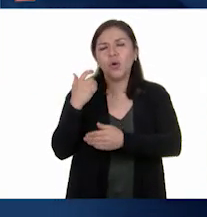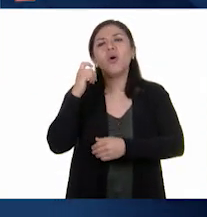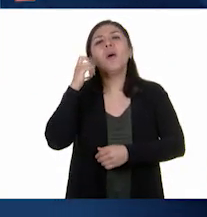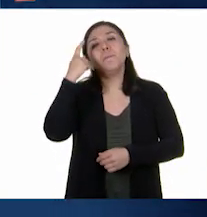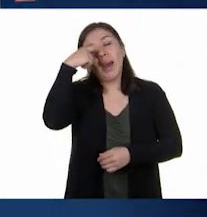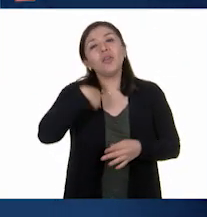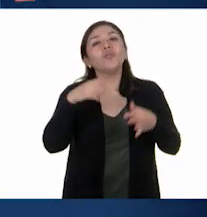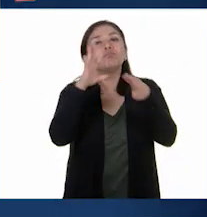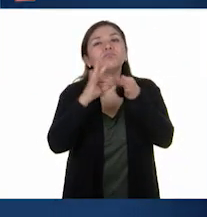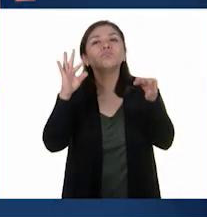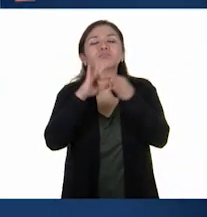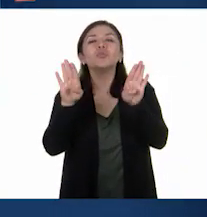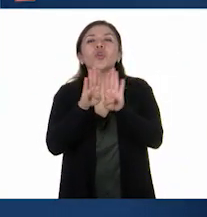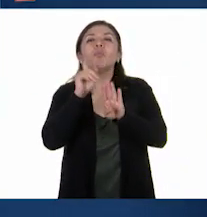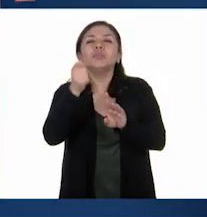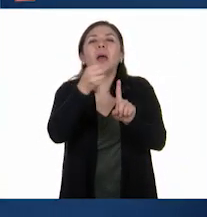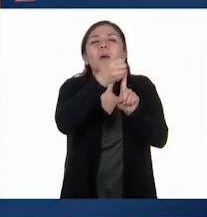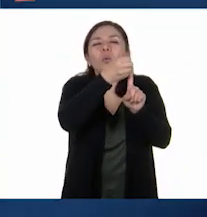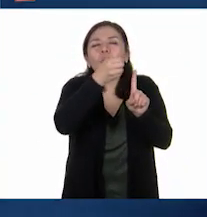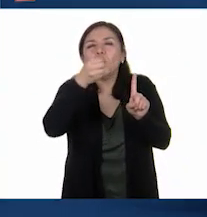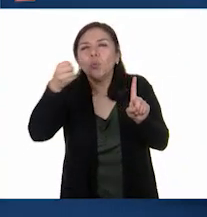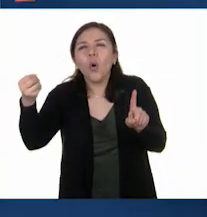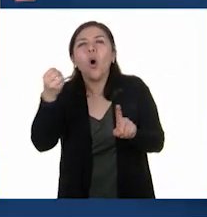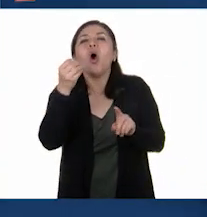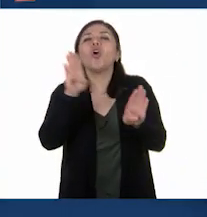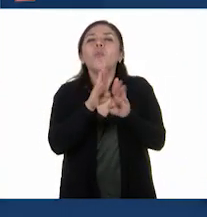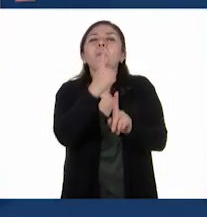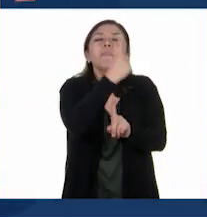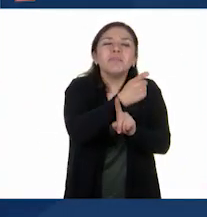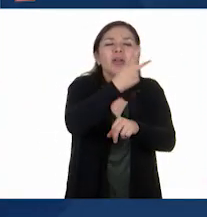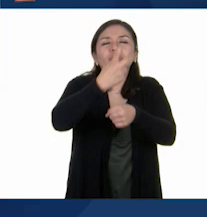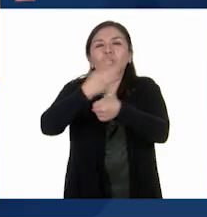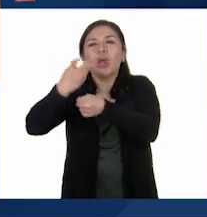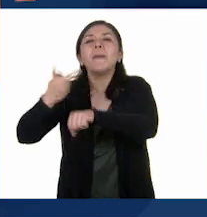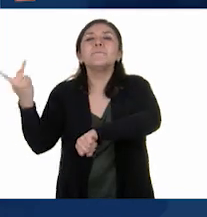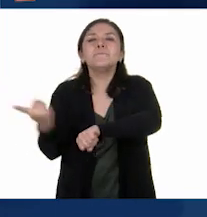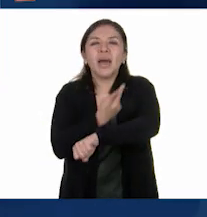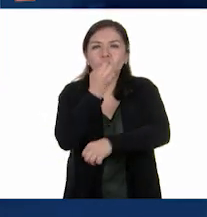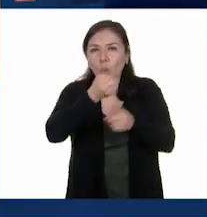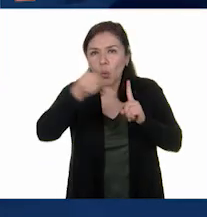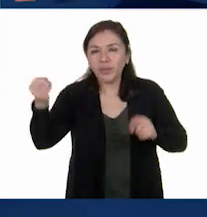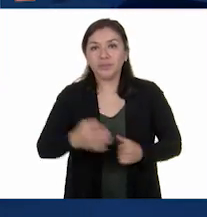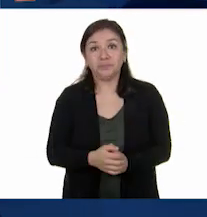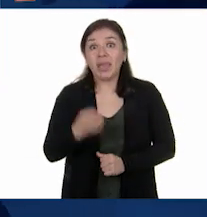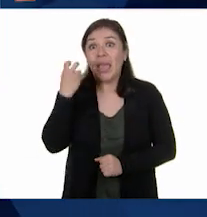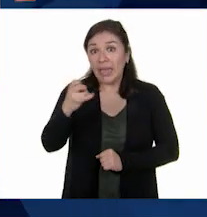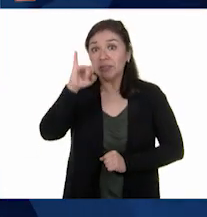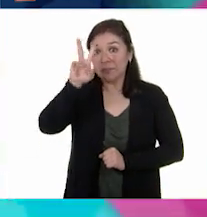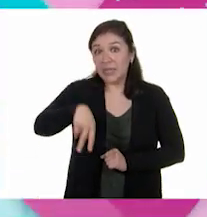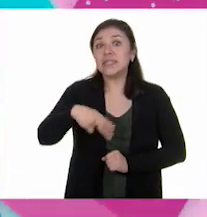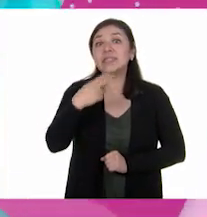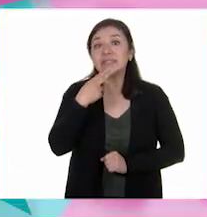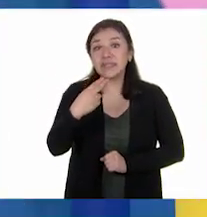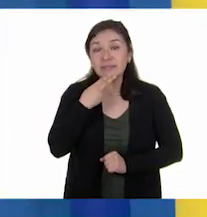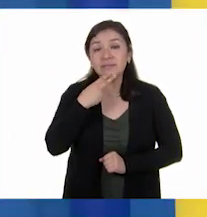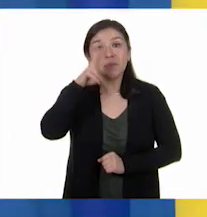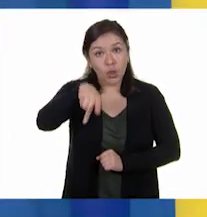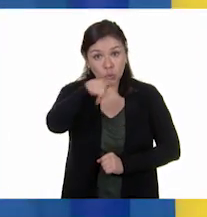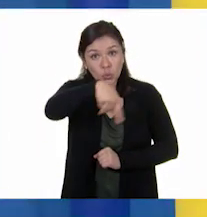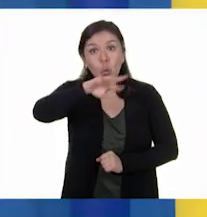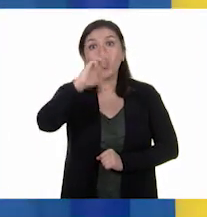indicar simultaneidad o sucesión de hechos. Y vaya que funcionan estos parámetros. Recuerden